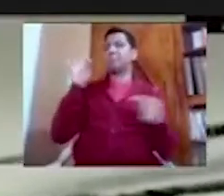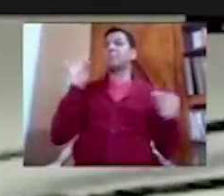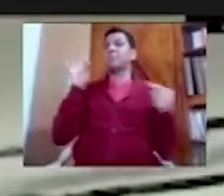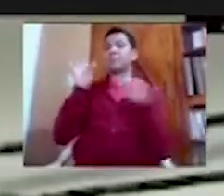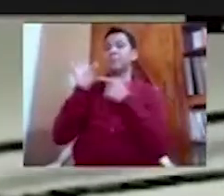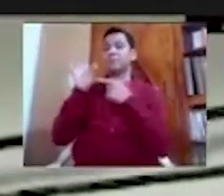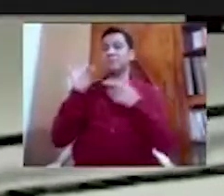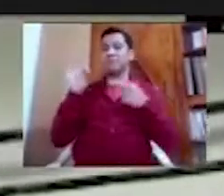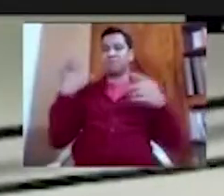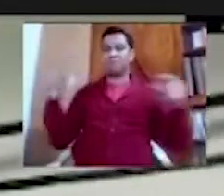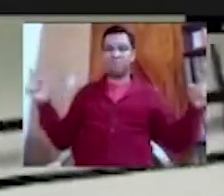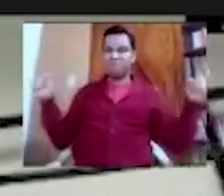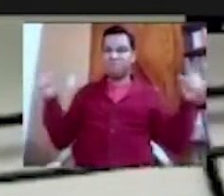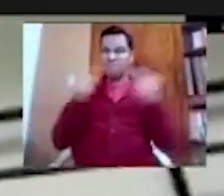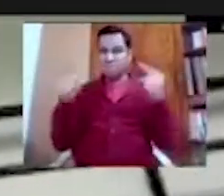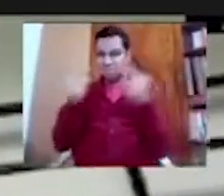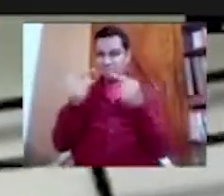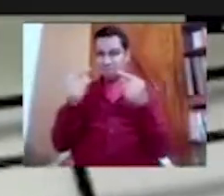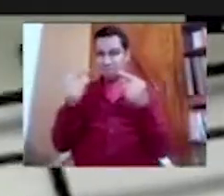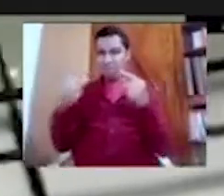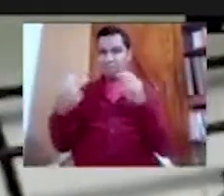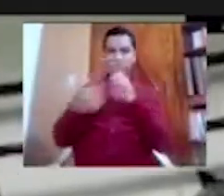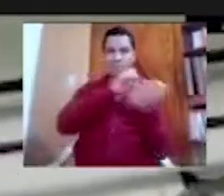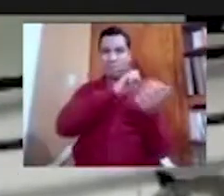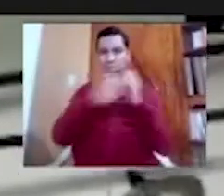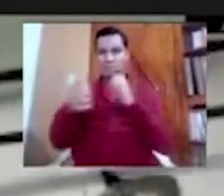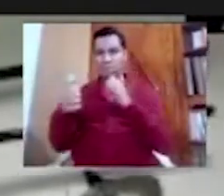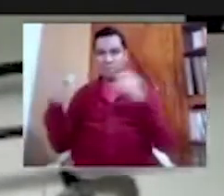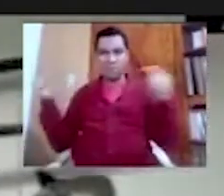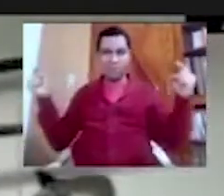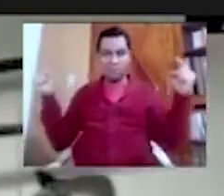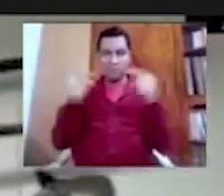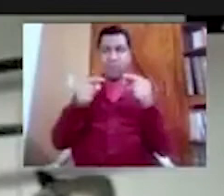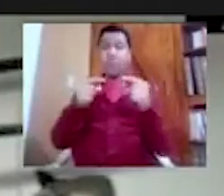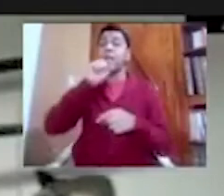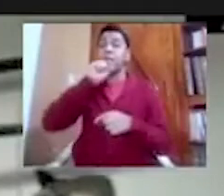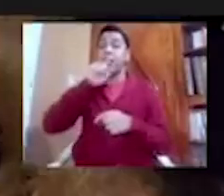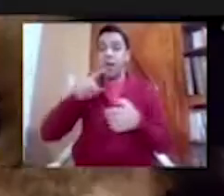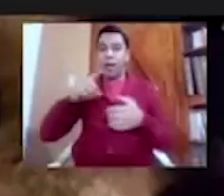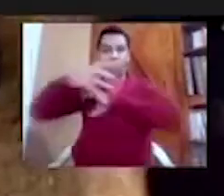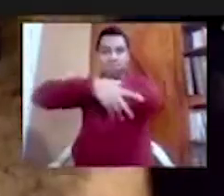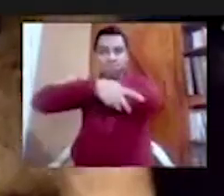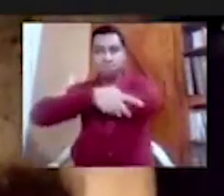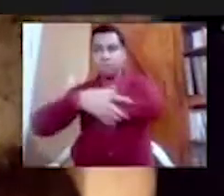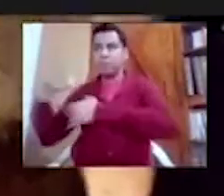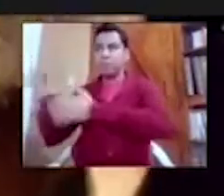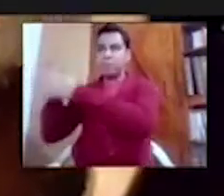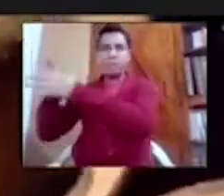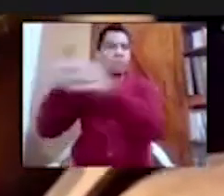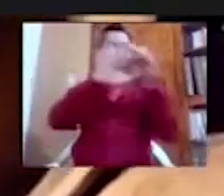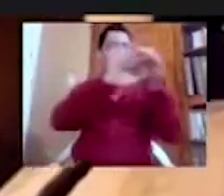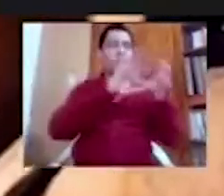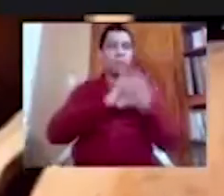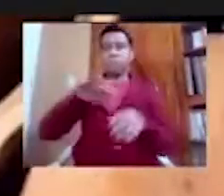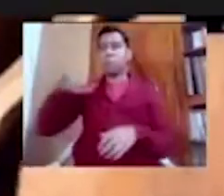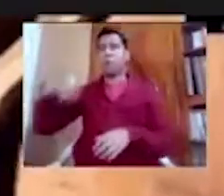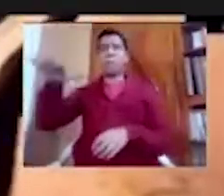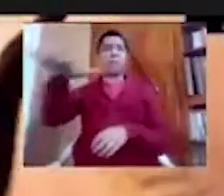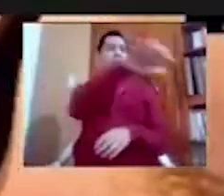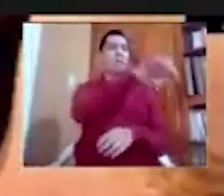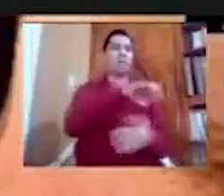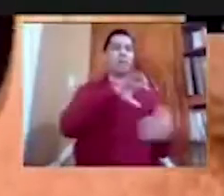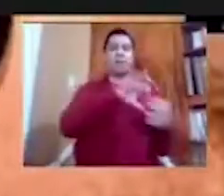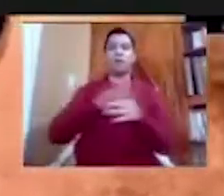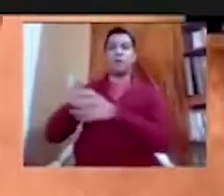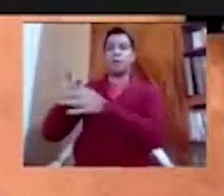los conflictos y alianzas que estableció con sus ciudades-estado contemporáneas, abordarlo